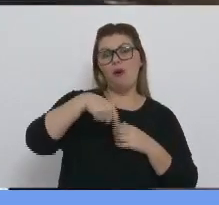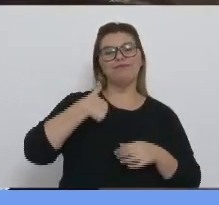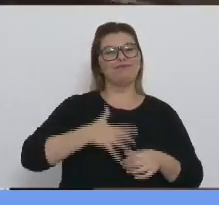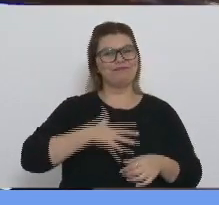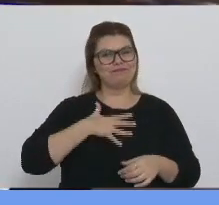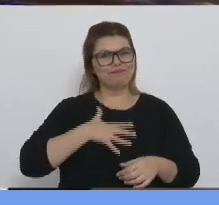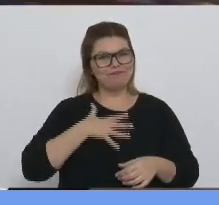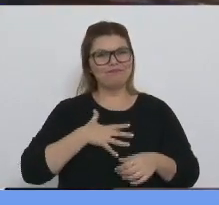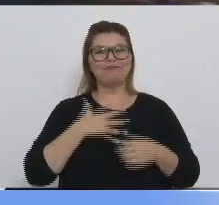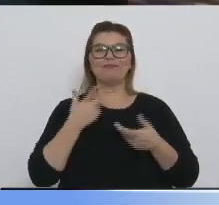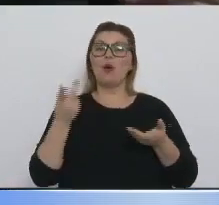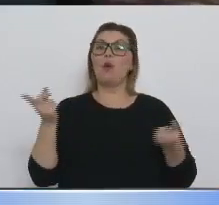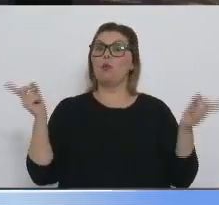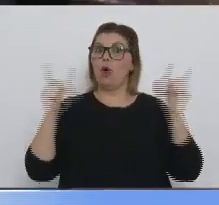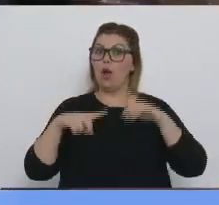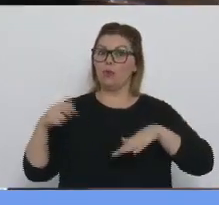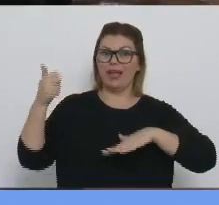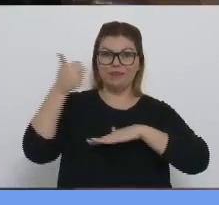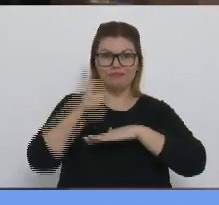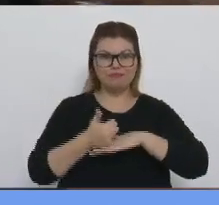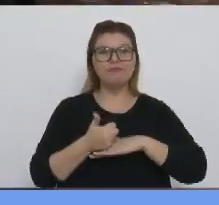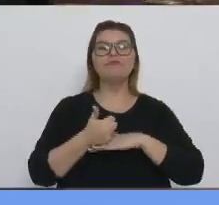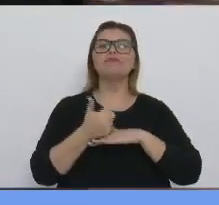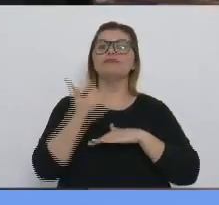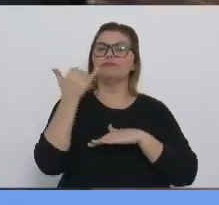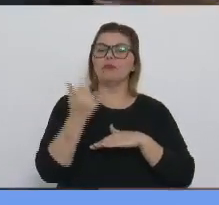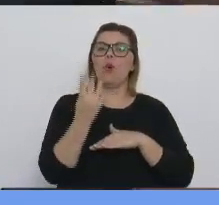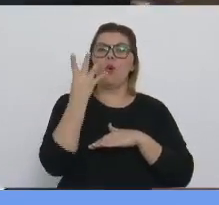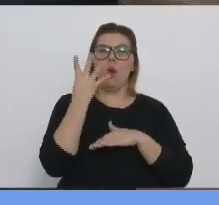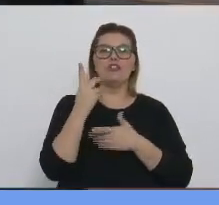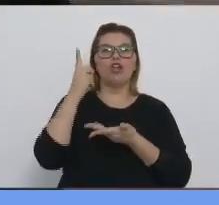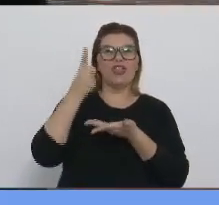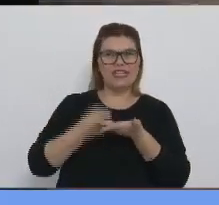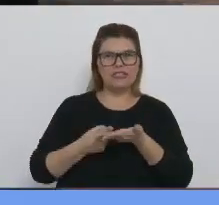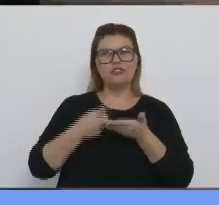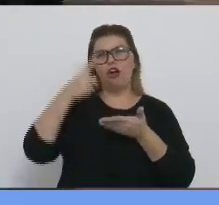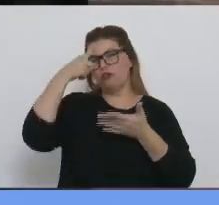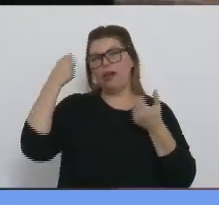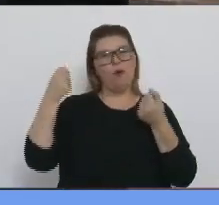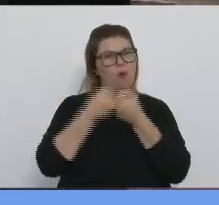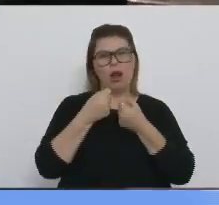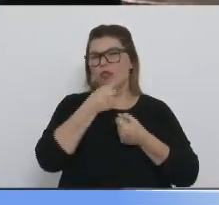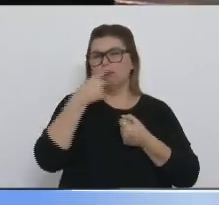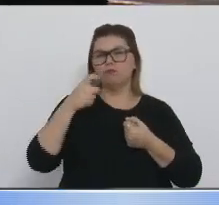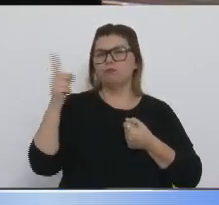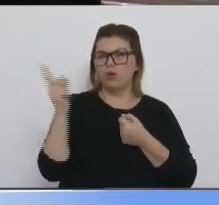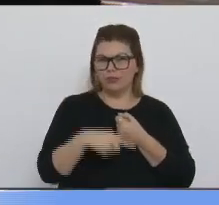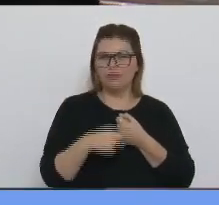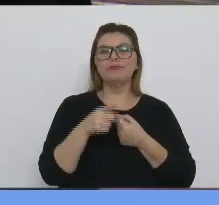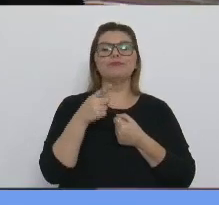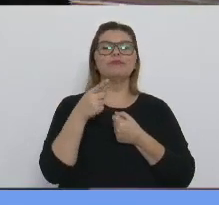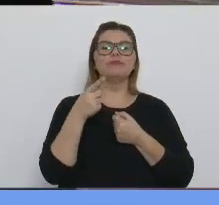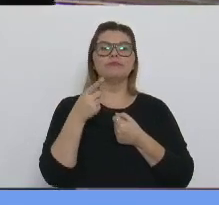de volver a este recinto con cuatro dictámenes unánimes de lo que siempre